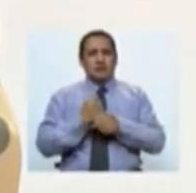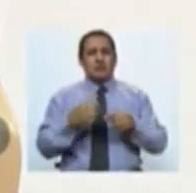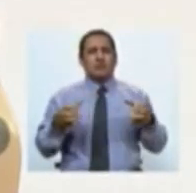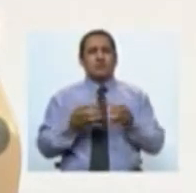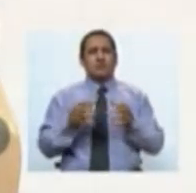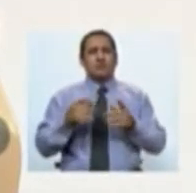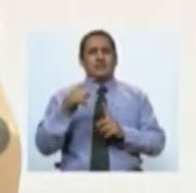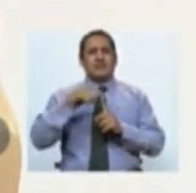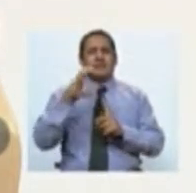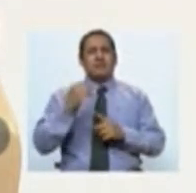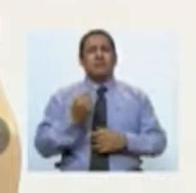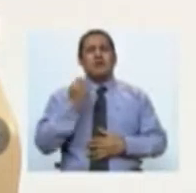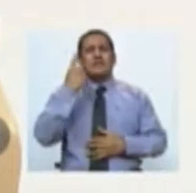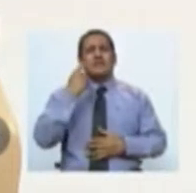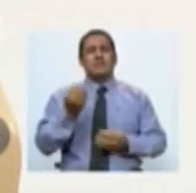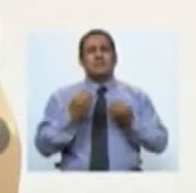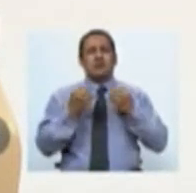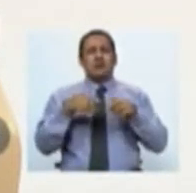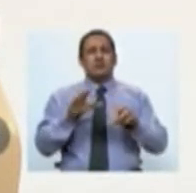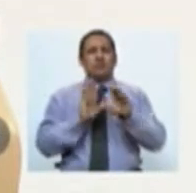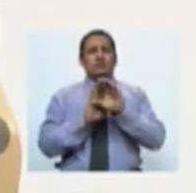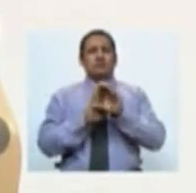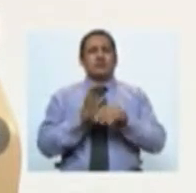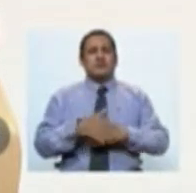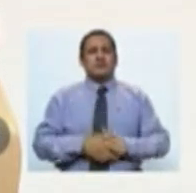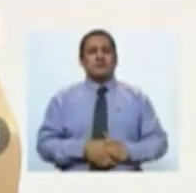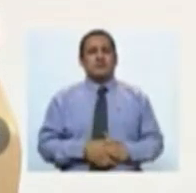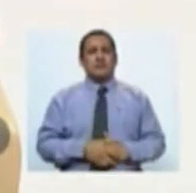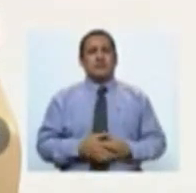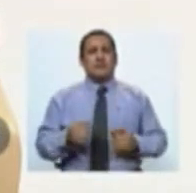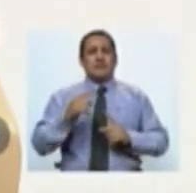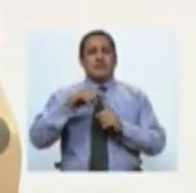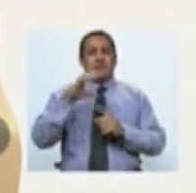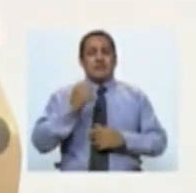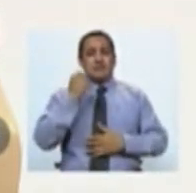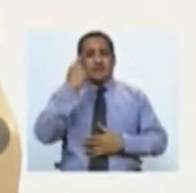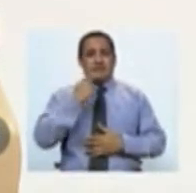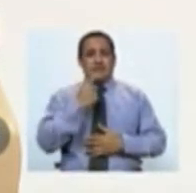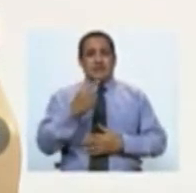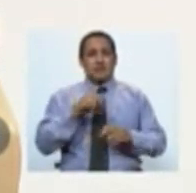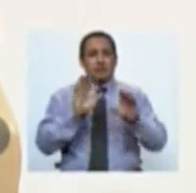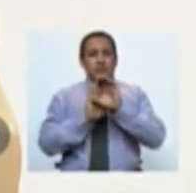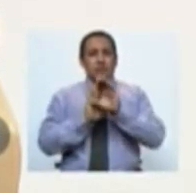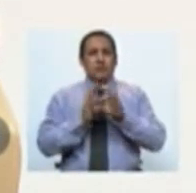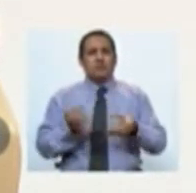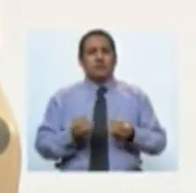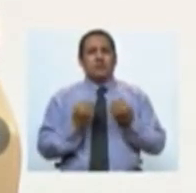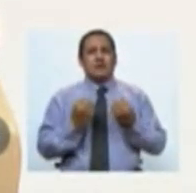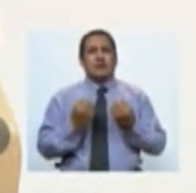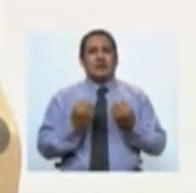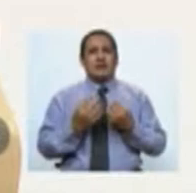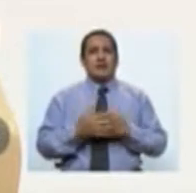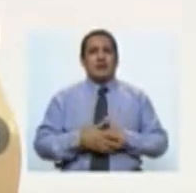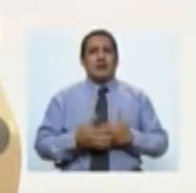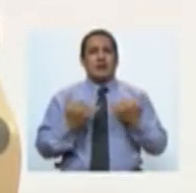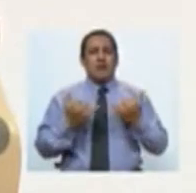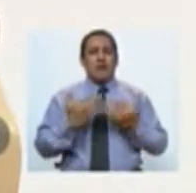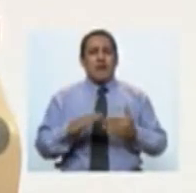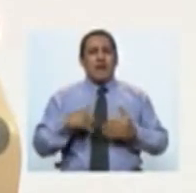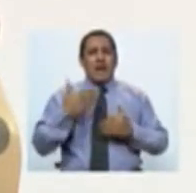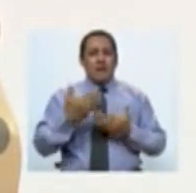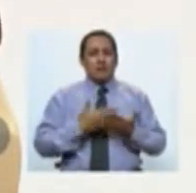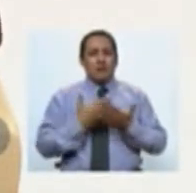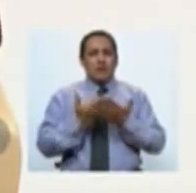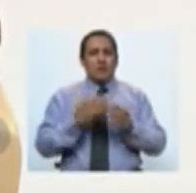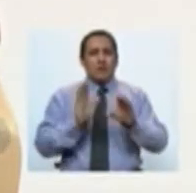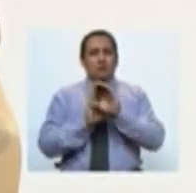¿El tribunal por qué entiende que esto es constitucional? El tribunal entiende que es constitucional porque hay